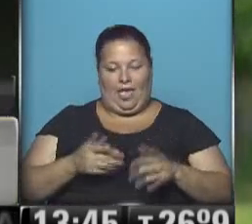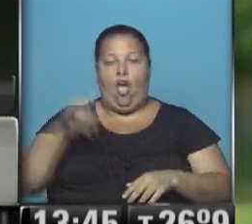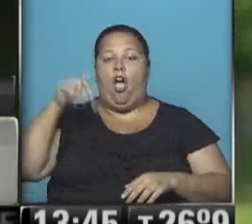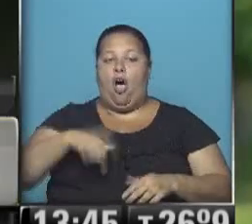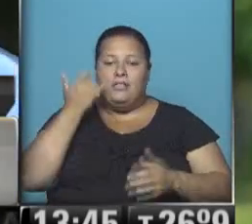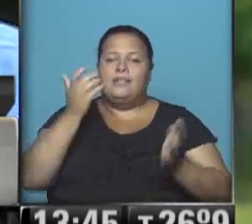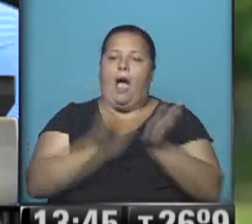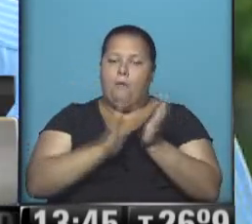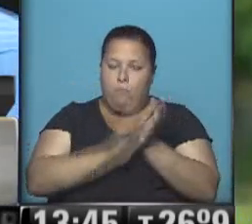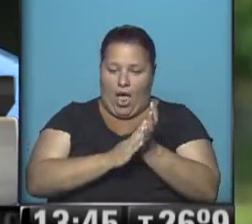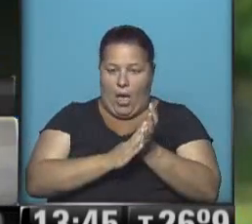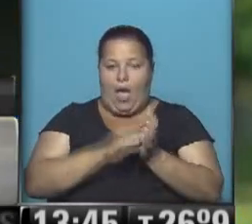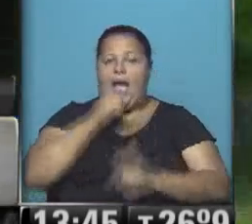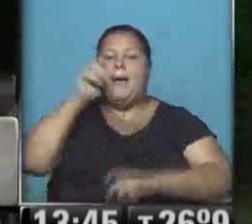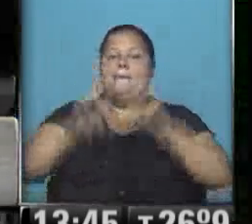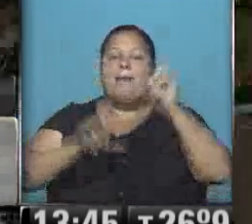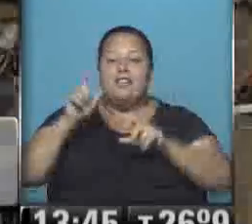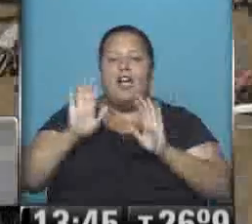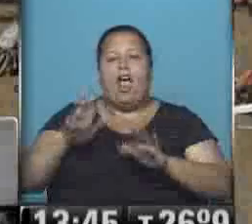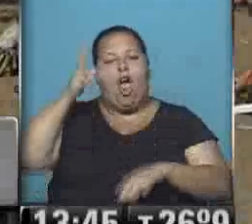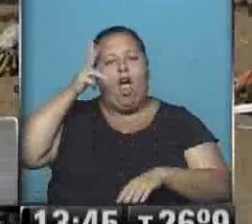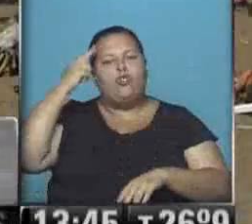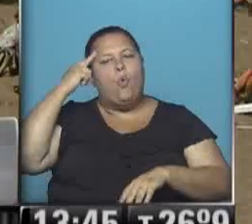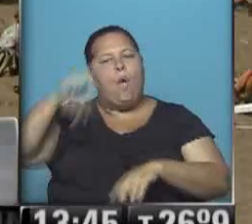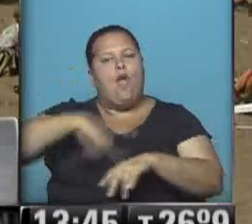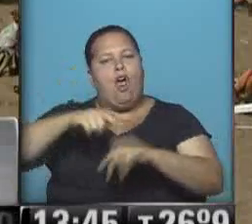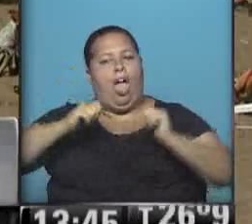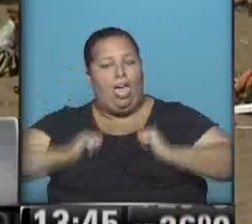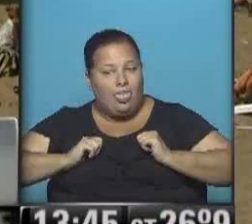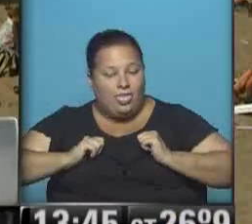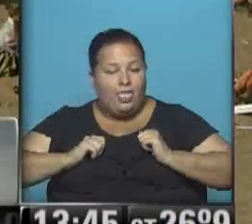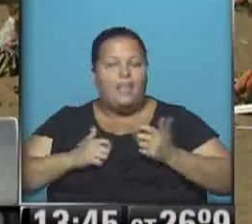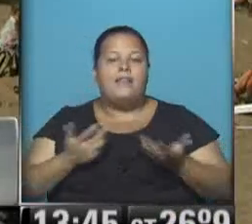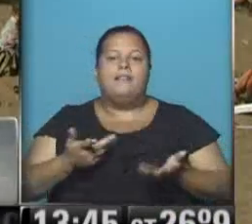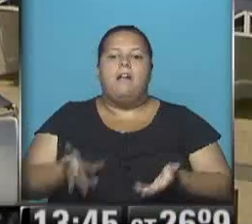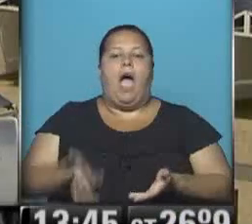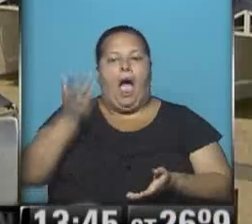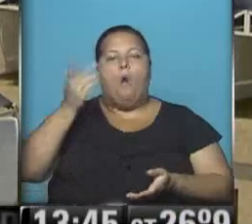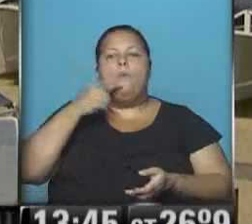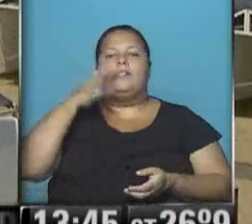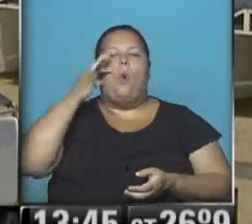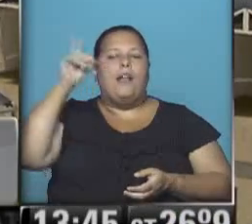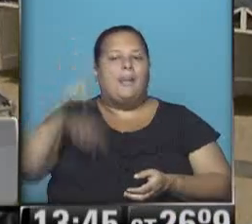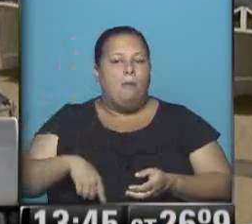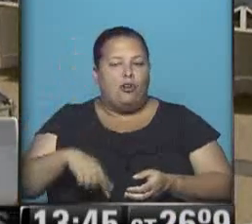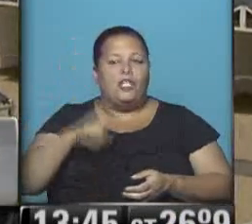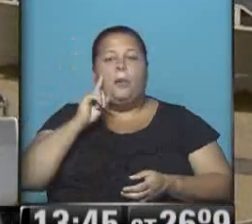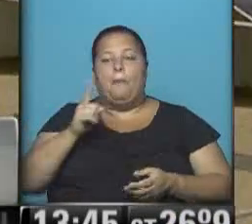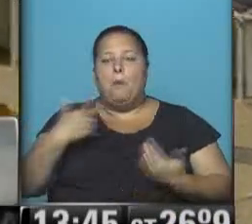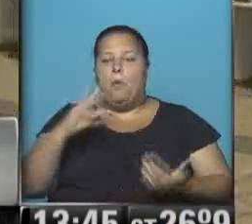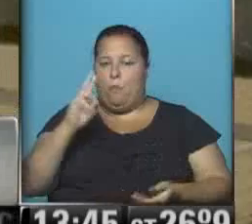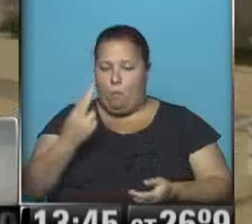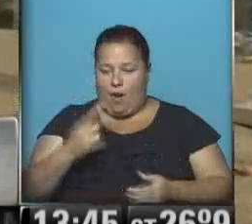está demostrado que aquel que se queda más de 8 o 9 horas sentado incrementa en un 40% su riesgo de